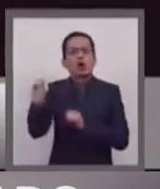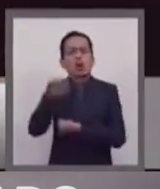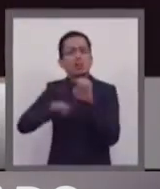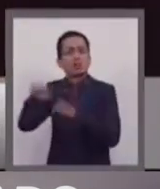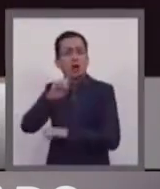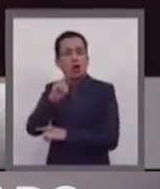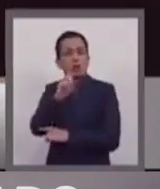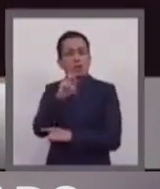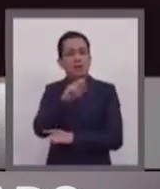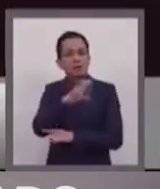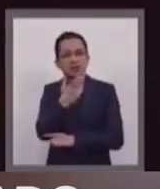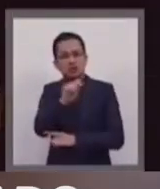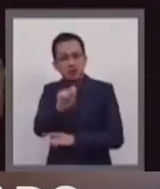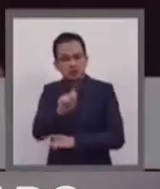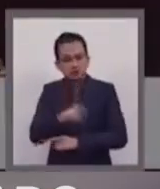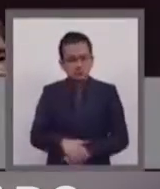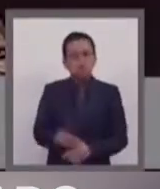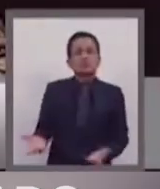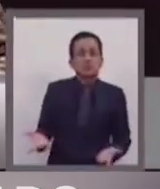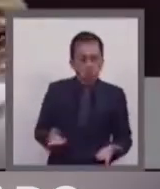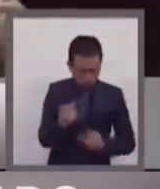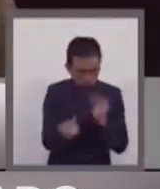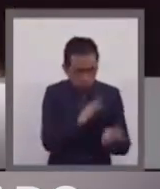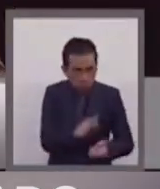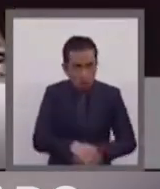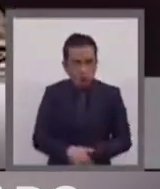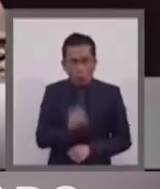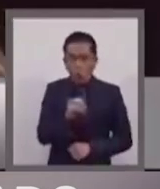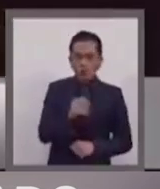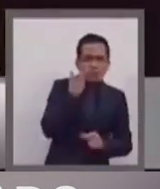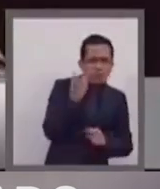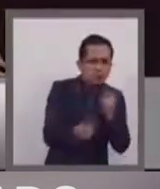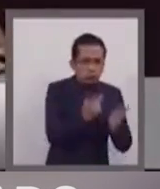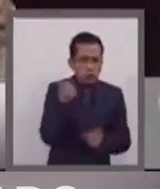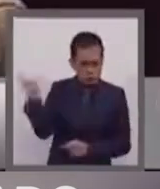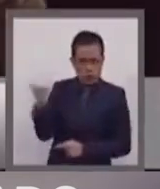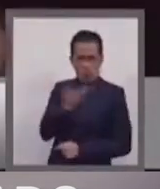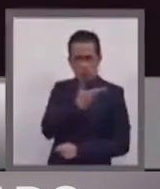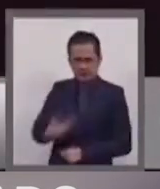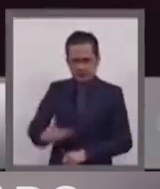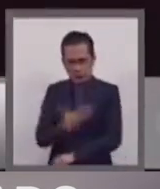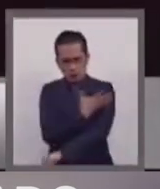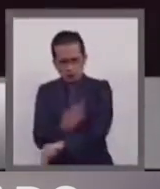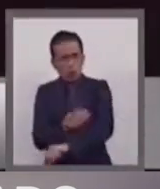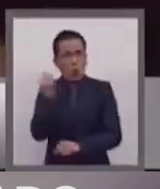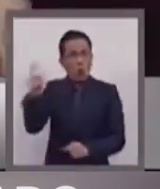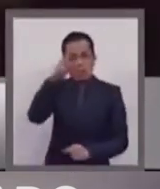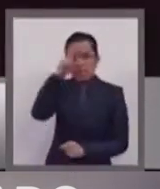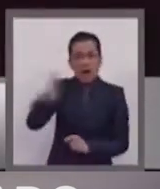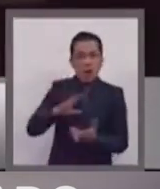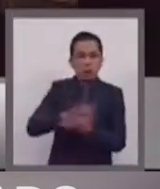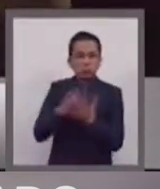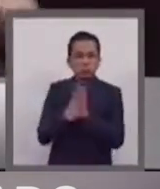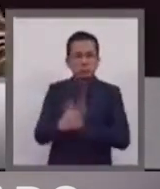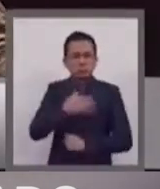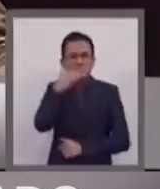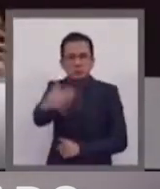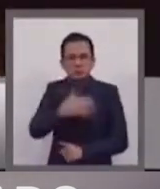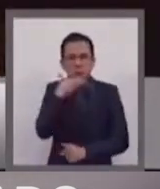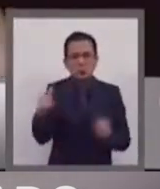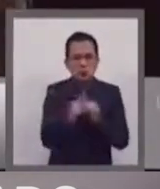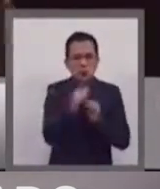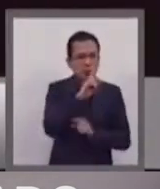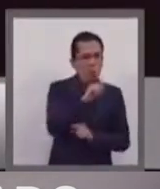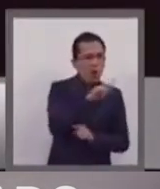quieren a un presidente honesto o a uno que sea cómplice de la peor red de corrupción en la historia de este país, que encabezaron los